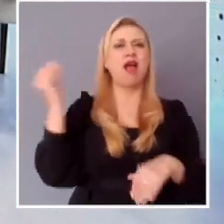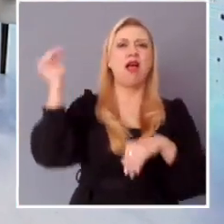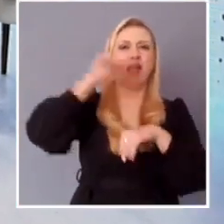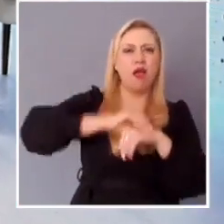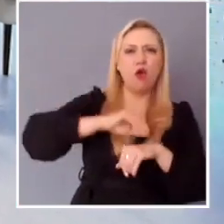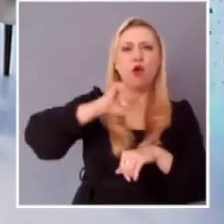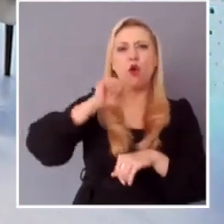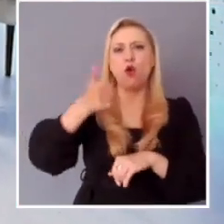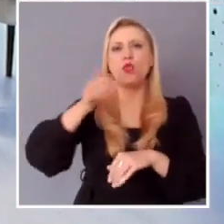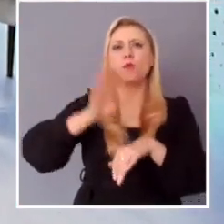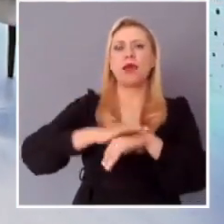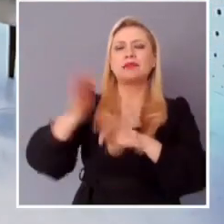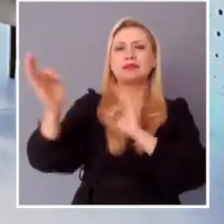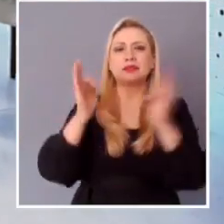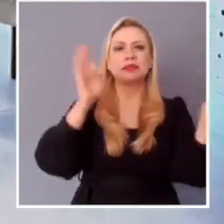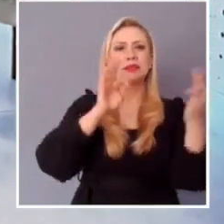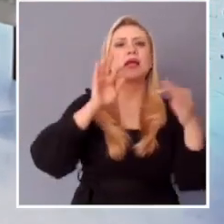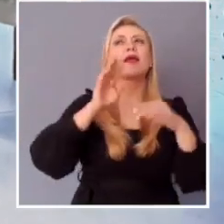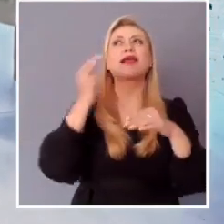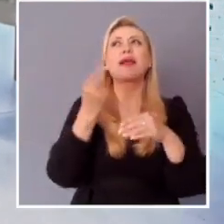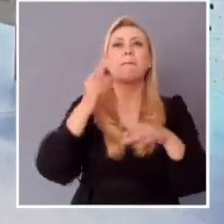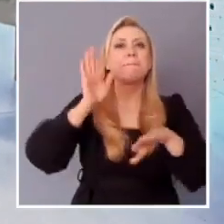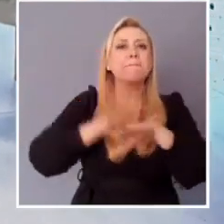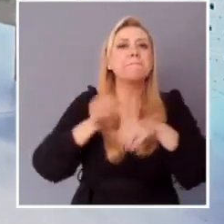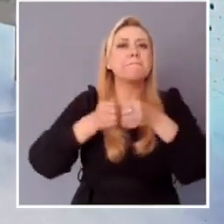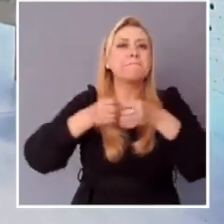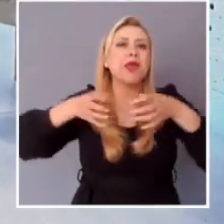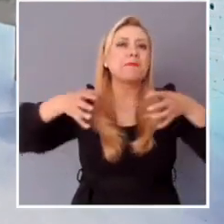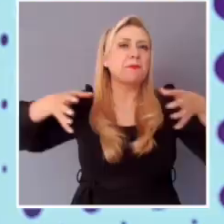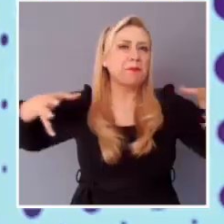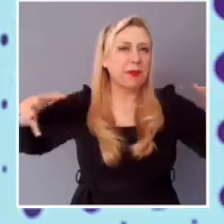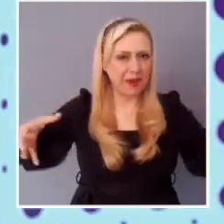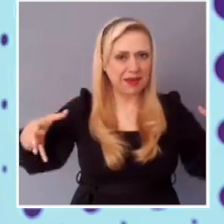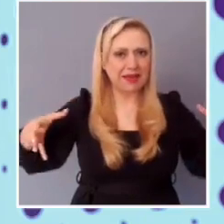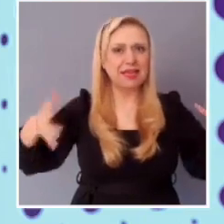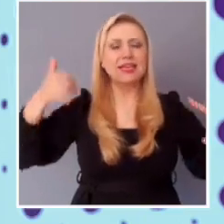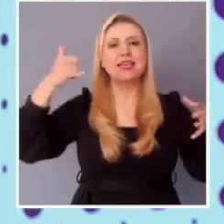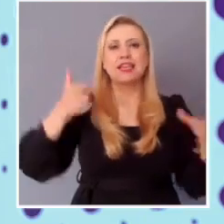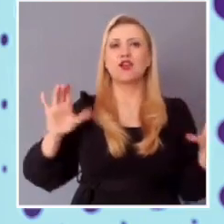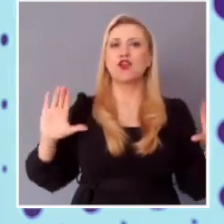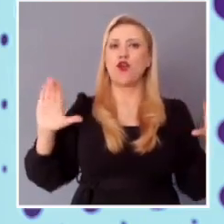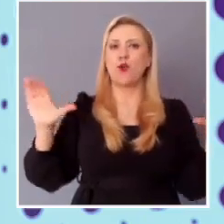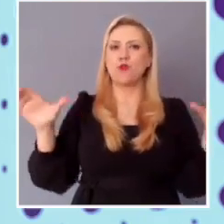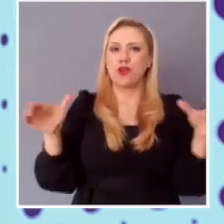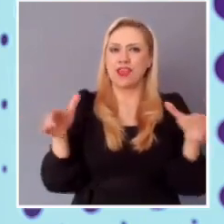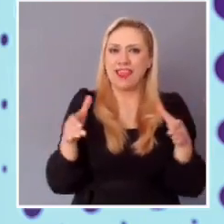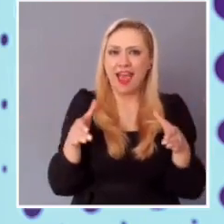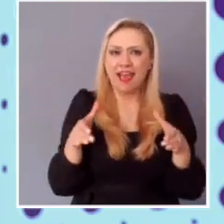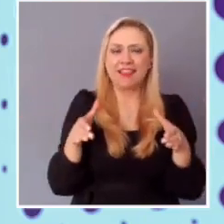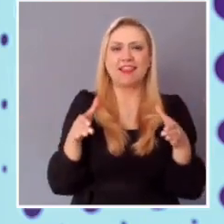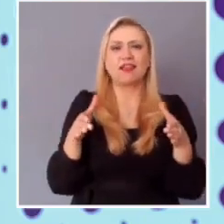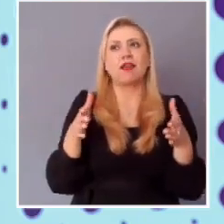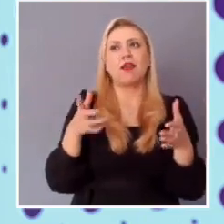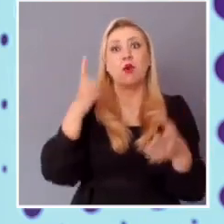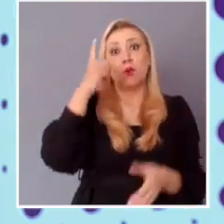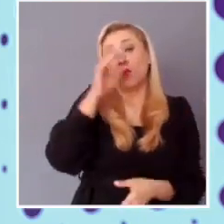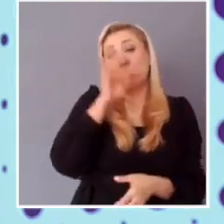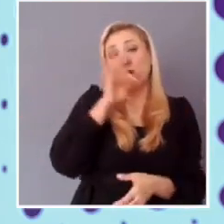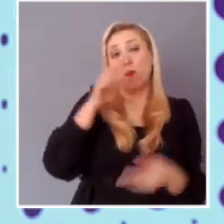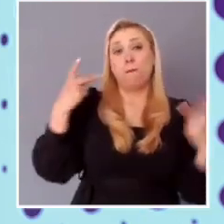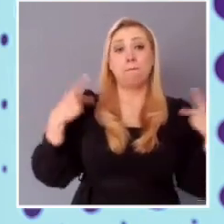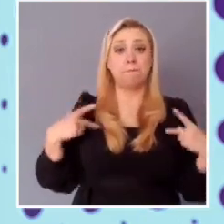ir entrando y después ya reincorporarnos a la parte comunitaria, porque es más fácil que una persona que está dentro